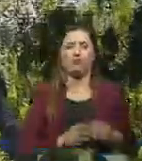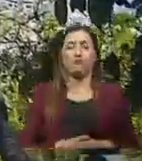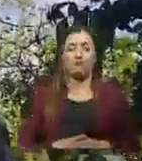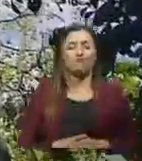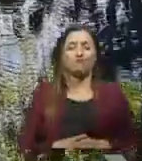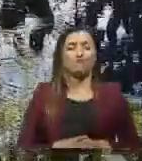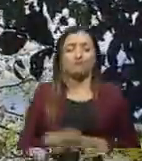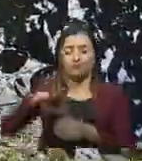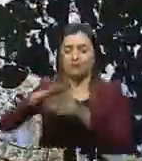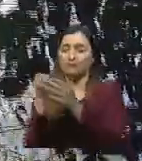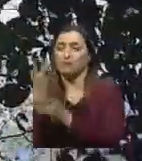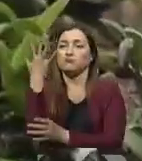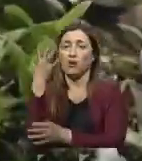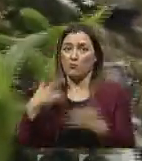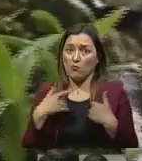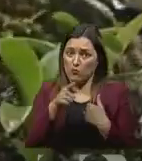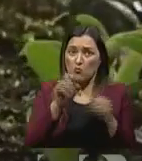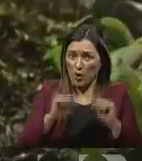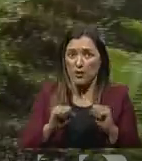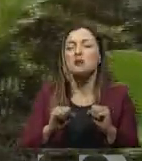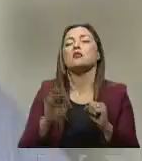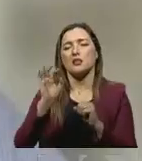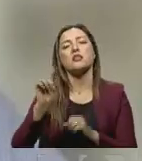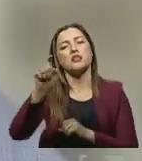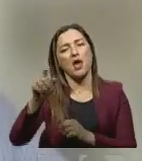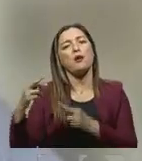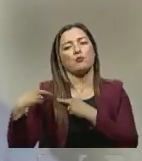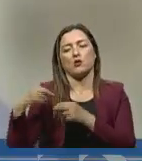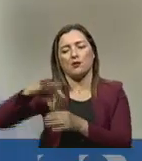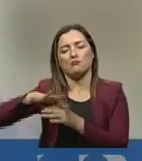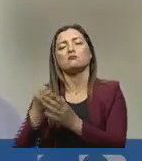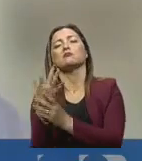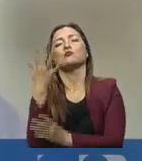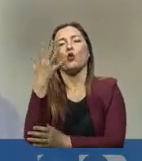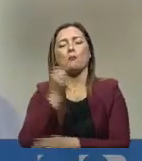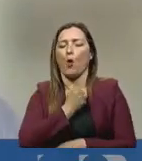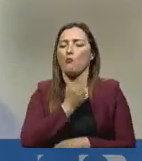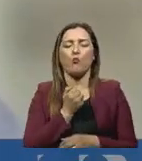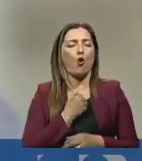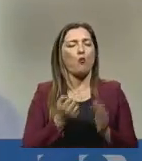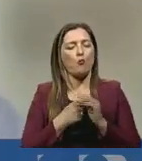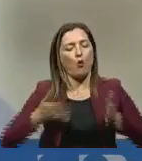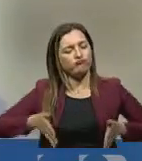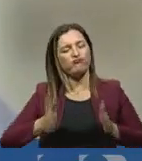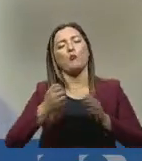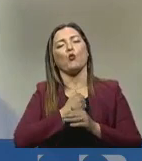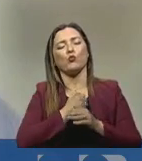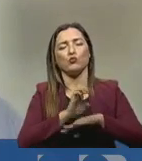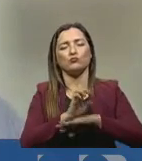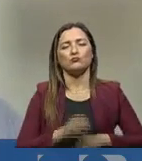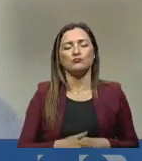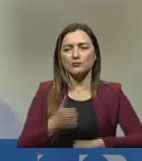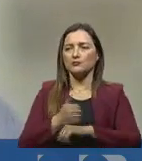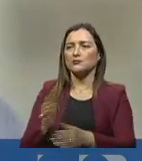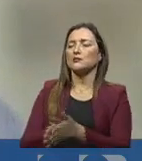podemos sembrar árboles lo deberíamos hacer árboles nativos es fundamental que exijamos a las autoridades el tratamiento